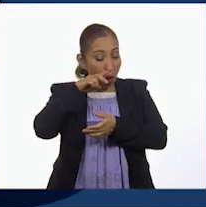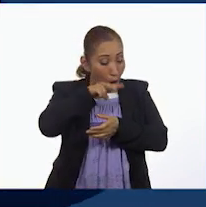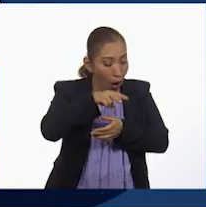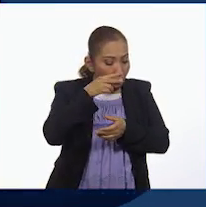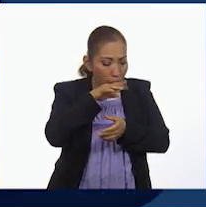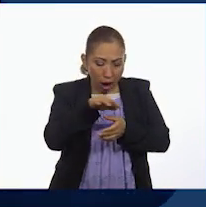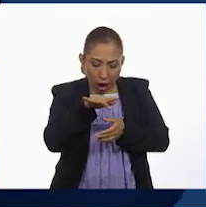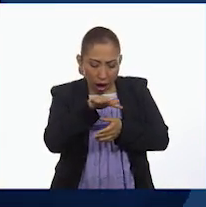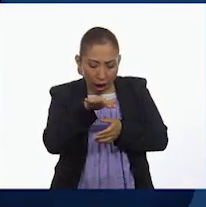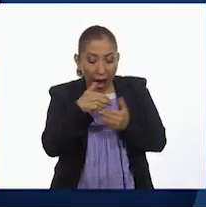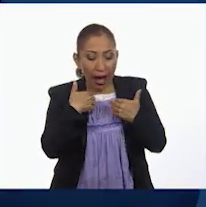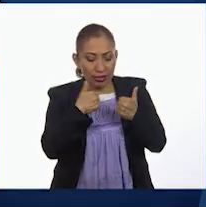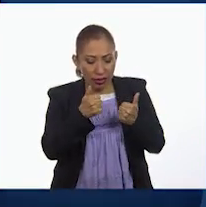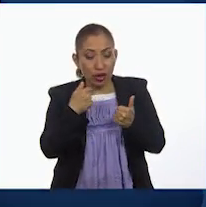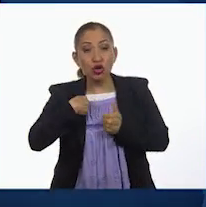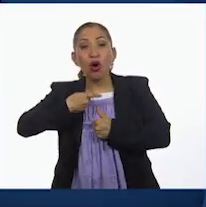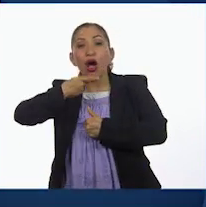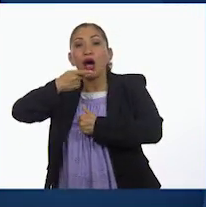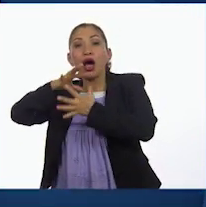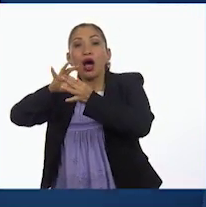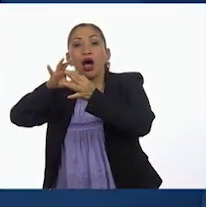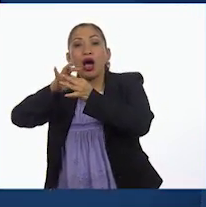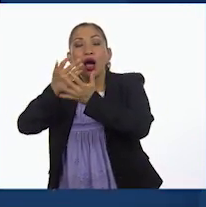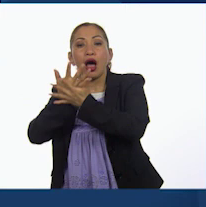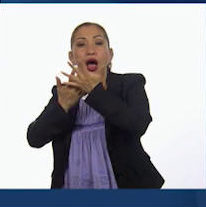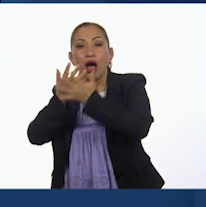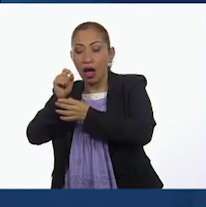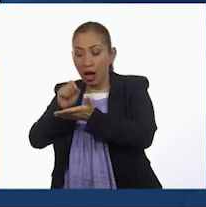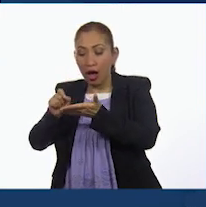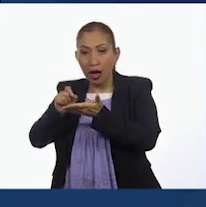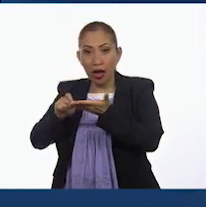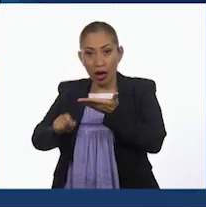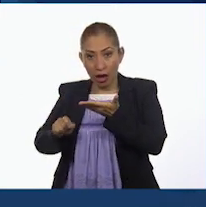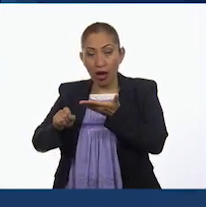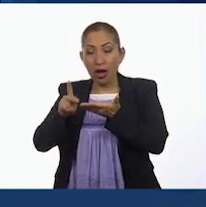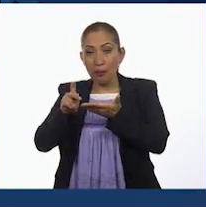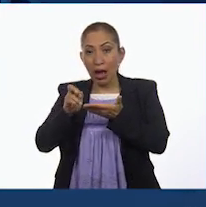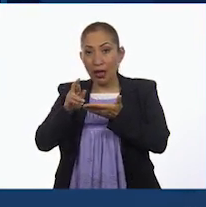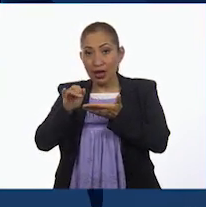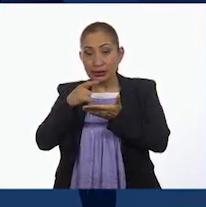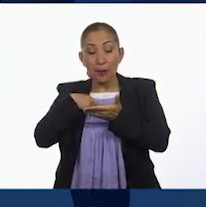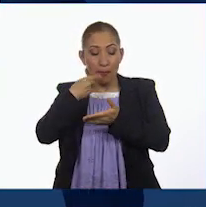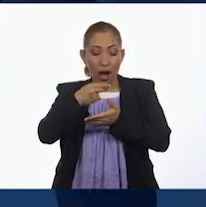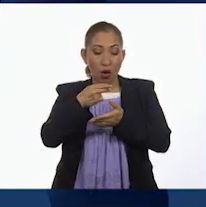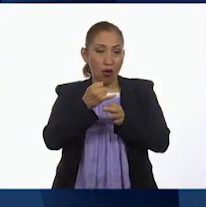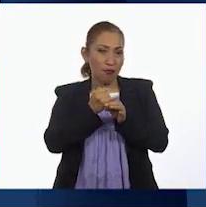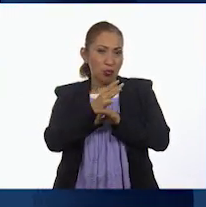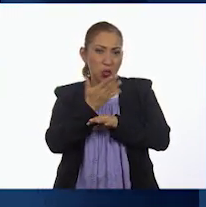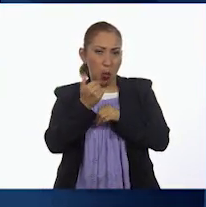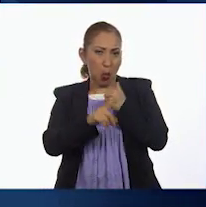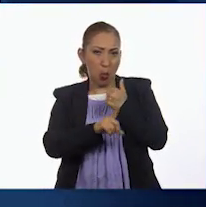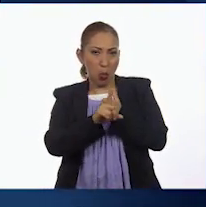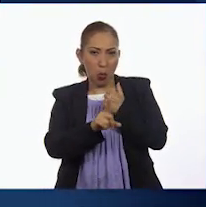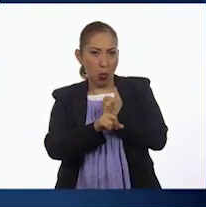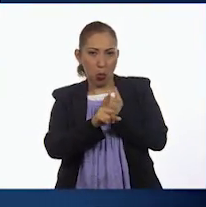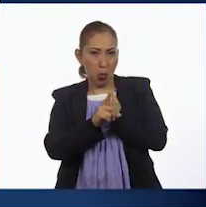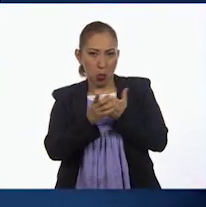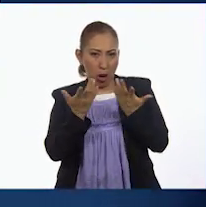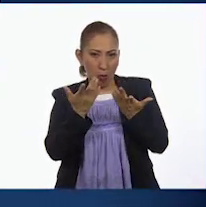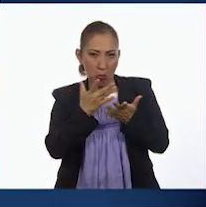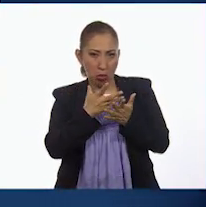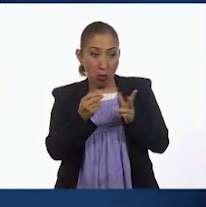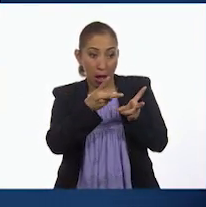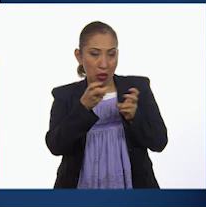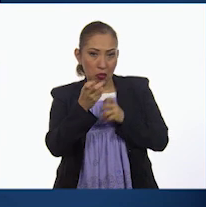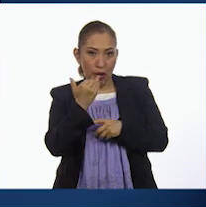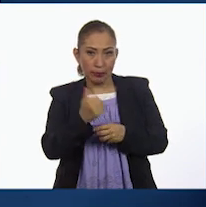entre comillas, y como nosotros vamos a escribir nuestros datos de la fuente de consulta, pues no va a haber mayor problema y ya no va a haber